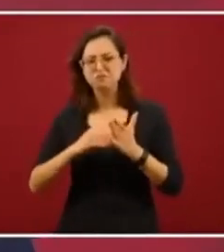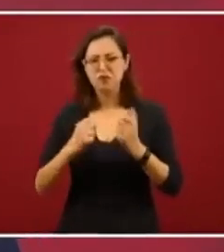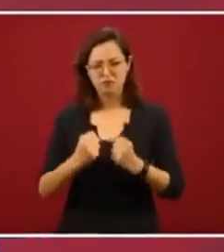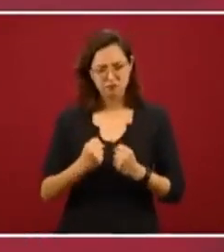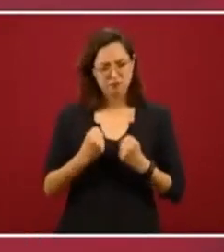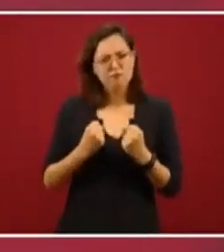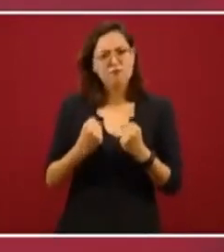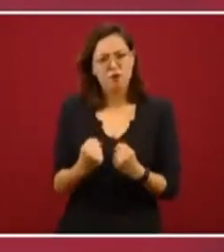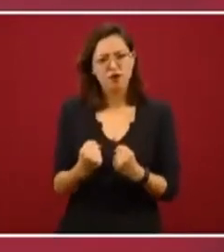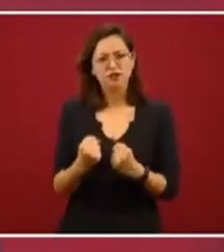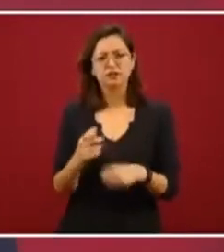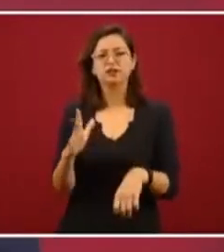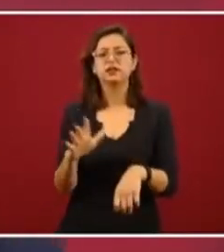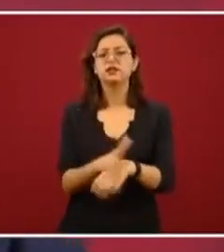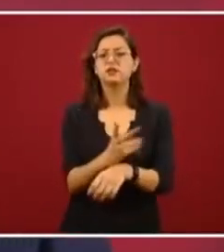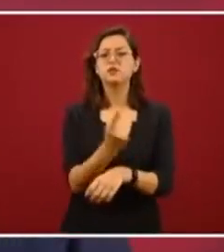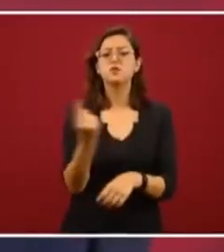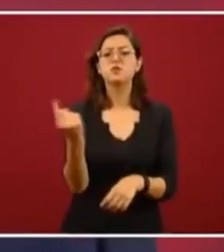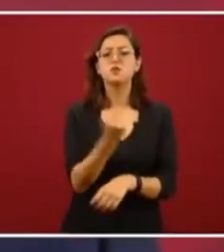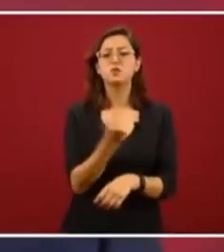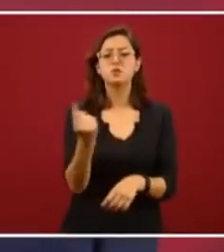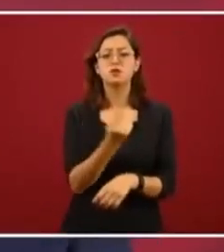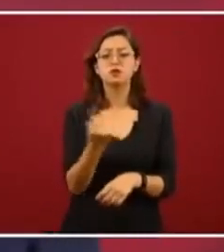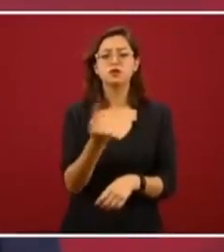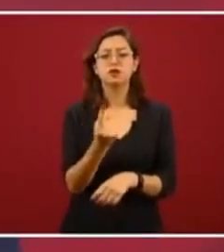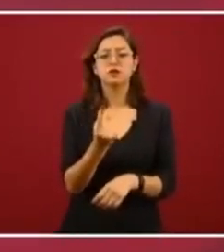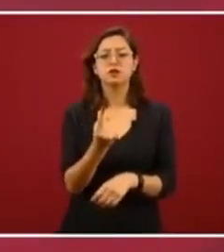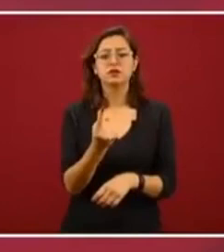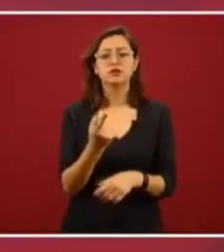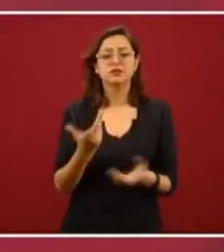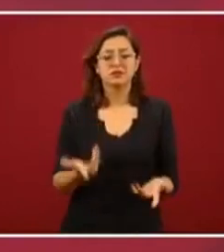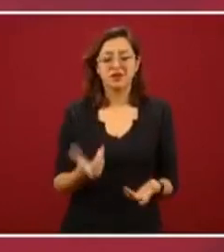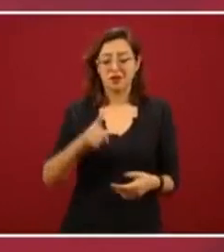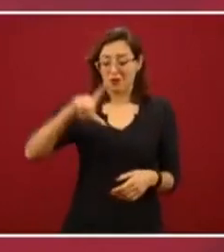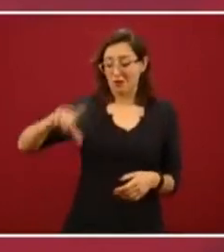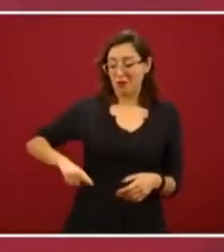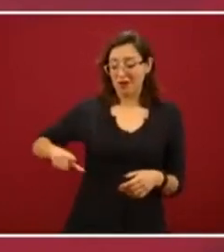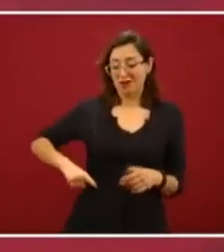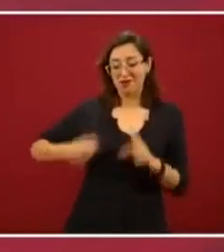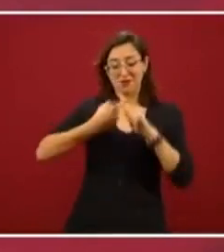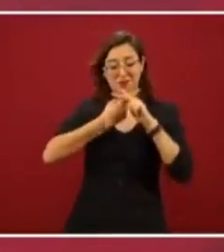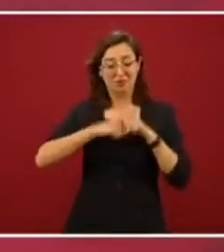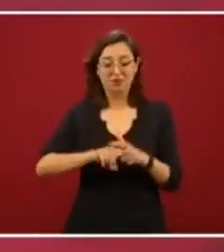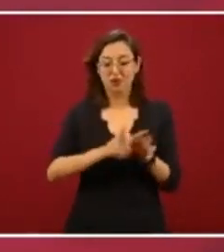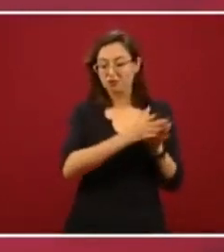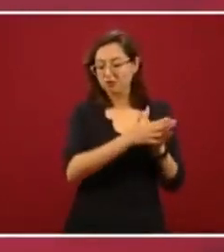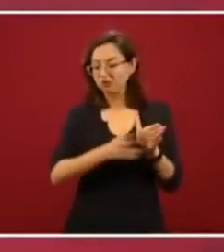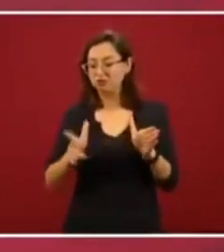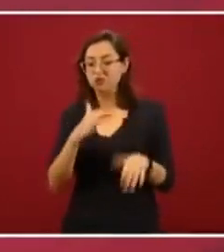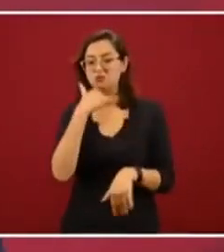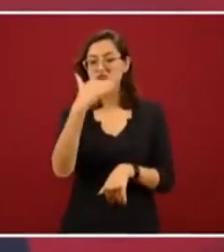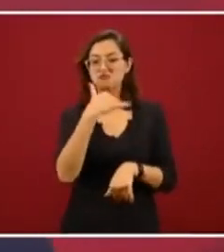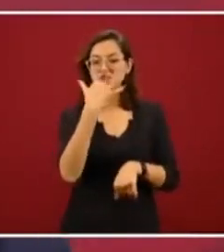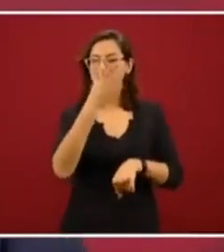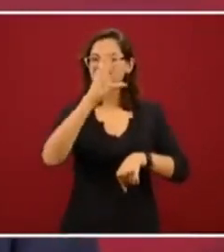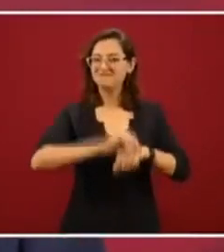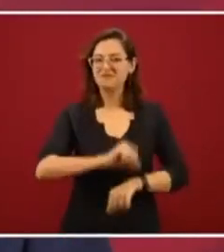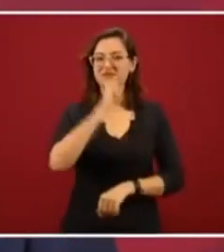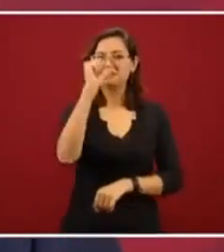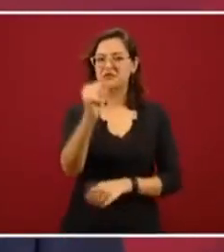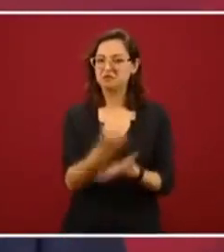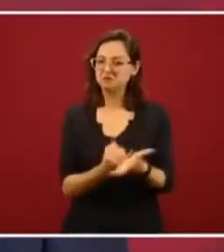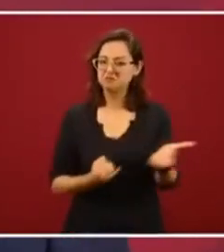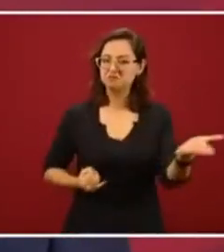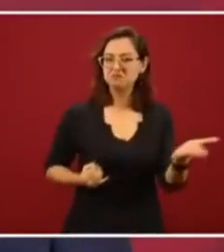Tenemos fortaleza porque tomamos la decisión desde que llegamos al gobierno de no permitir la corrupción.